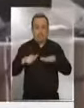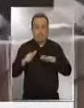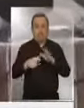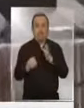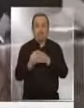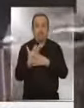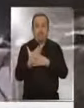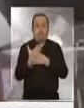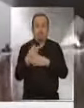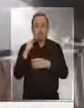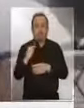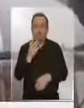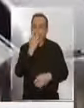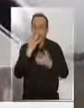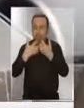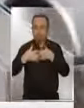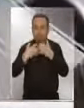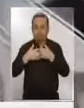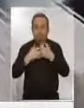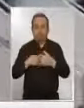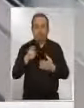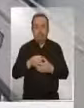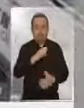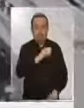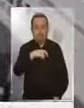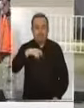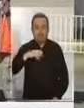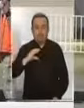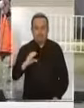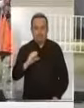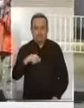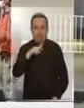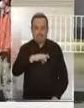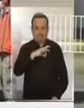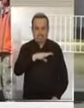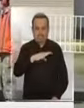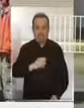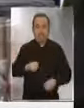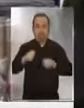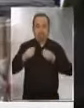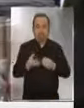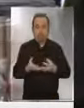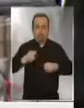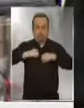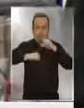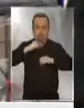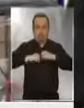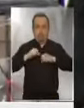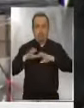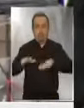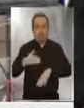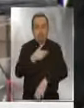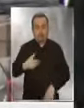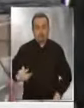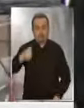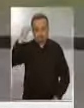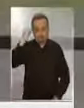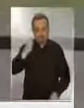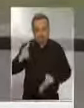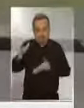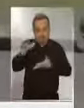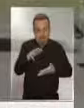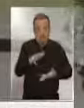mecánicos comprados por la Confederación de la Producción y el Comercio. La donación fue recibida por el propio presidente de la